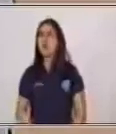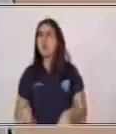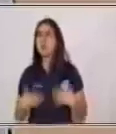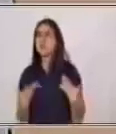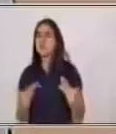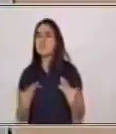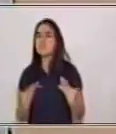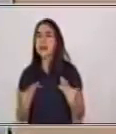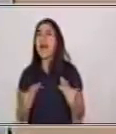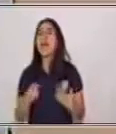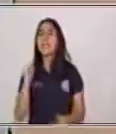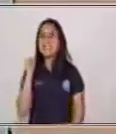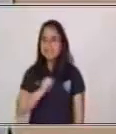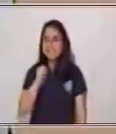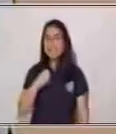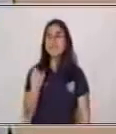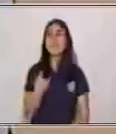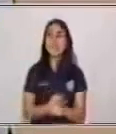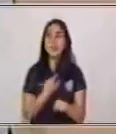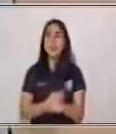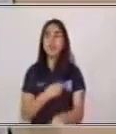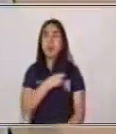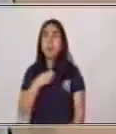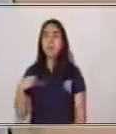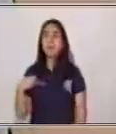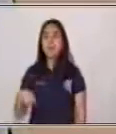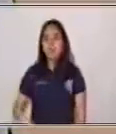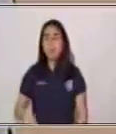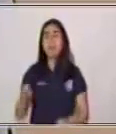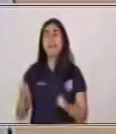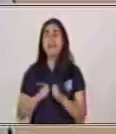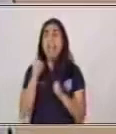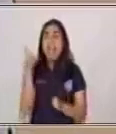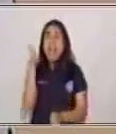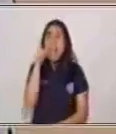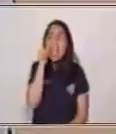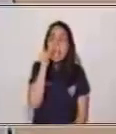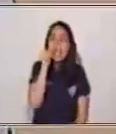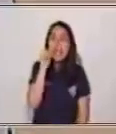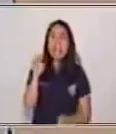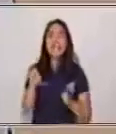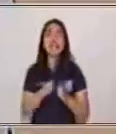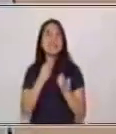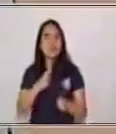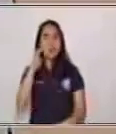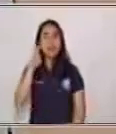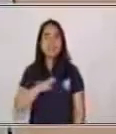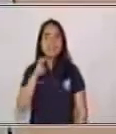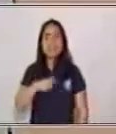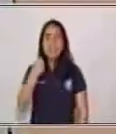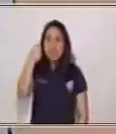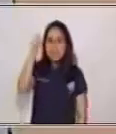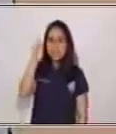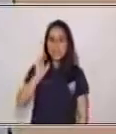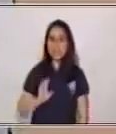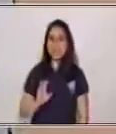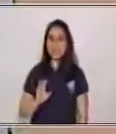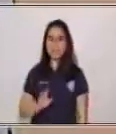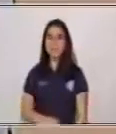el segundo él no. Vamos con el segundo ejemplo. No sé si se lo dará.